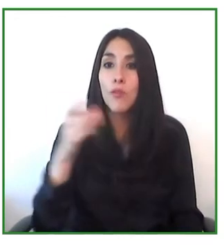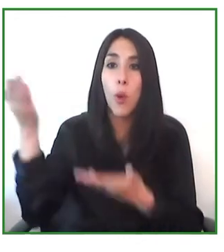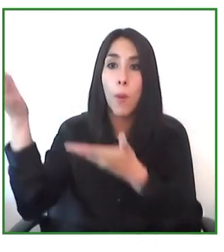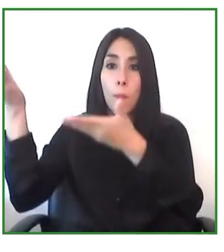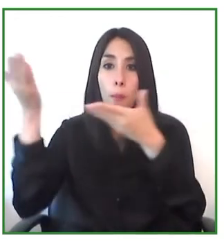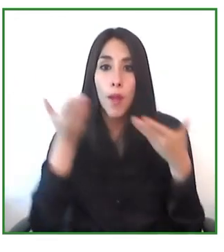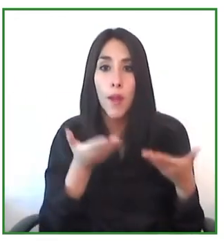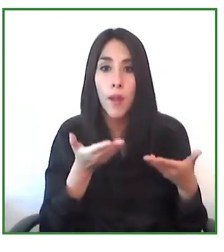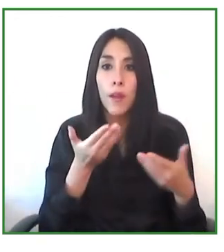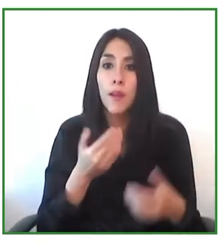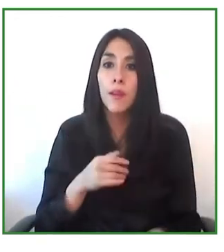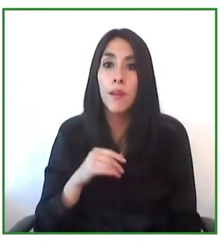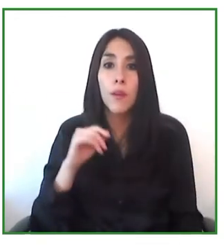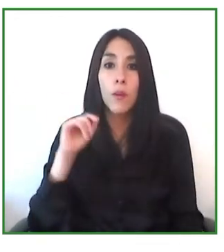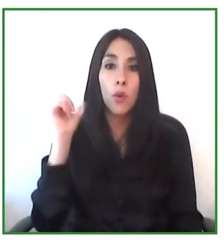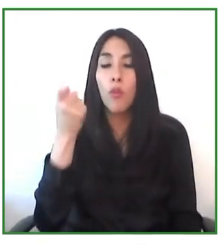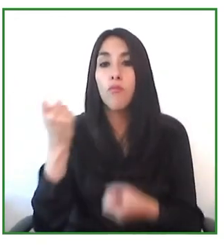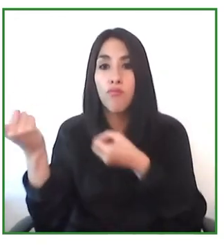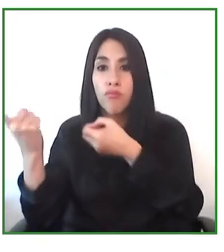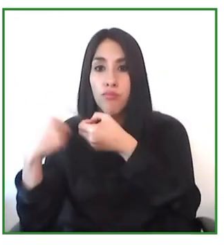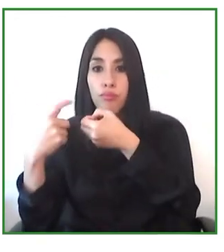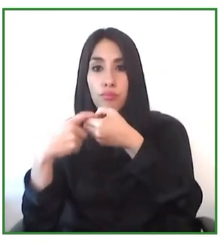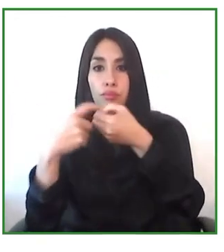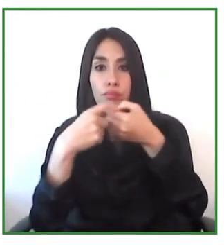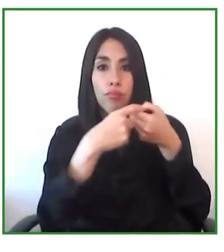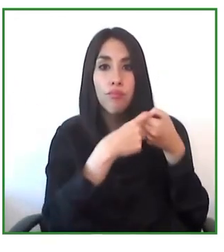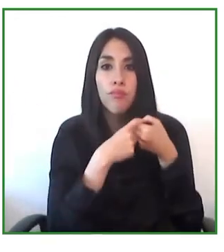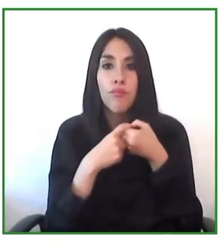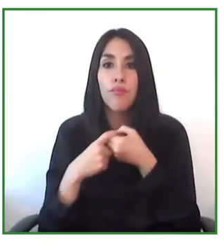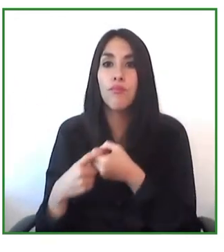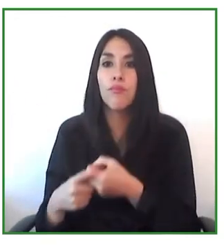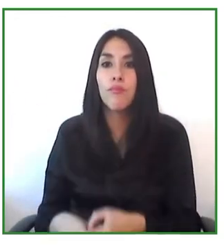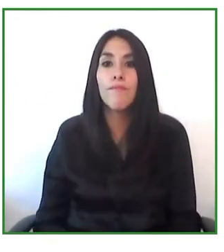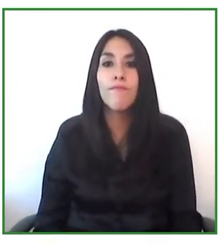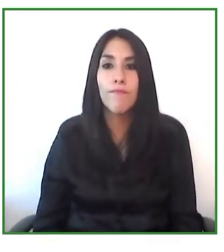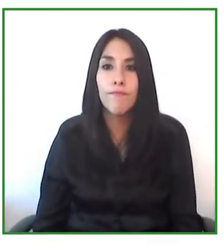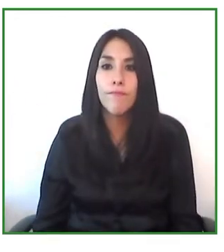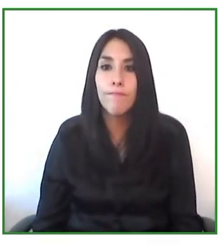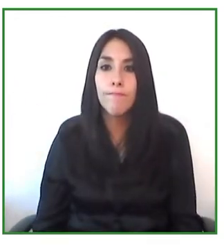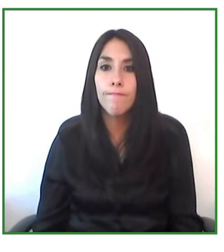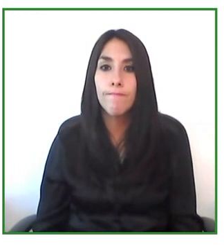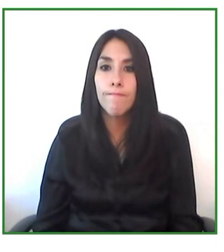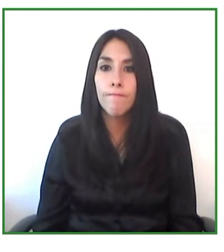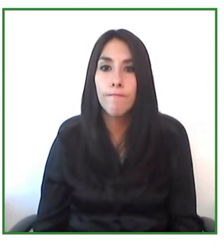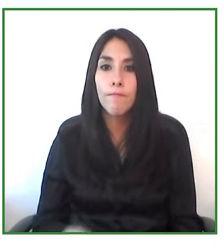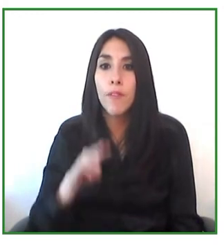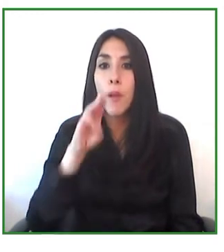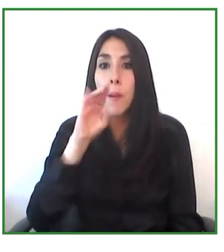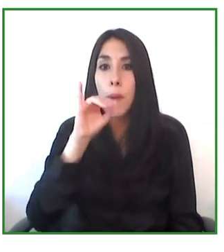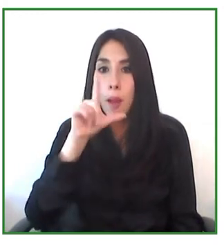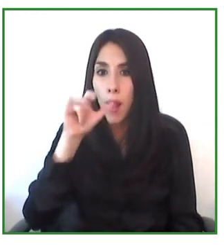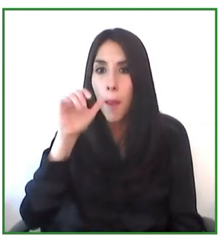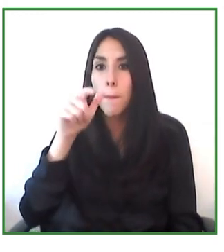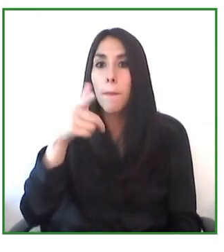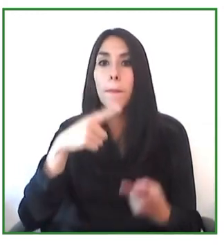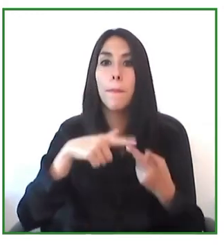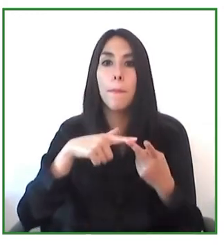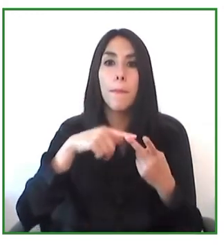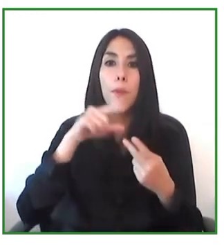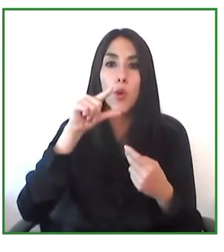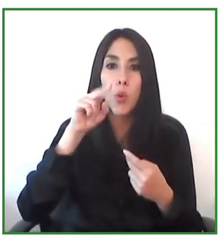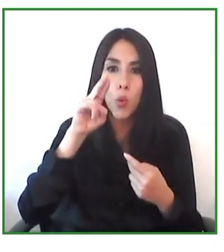Alejandra, a Henry, a William, a Guilherme, bueno, y a Paloma, que está aquí conmigo. Estoy encantada de poder compartir este